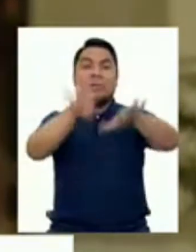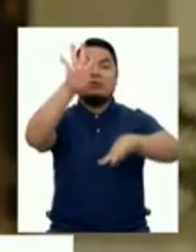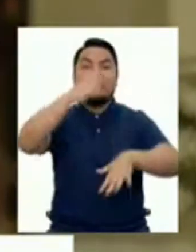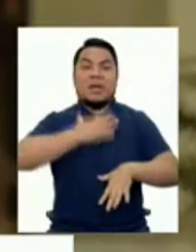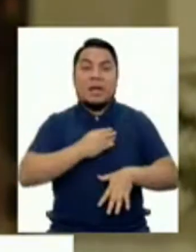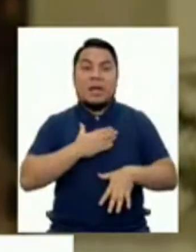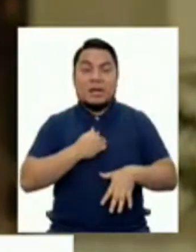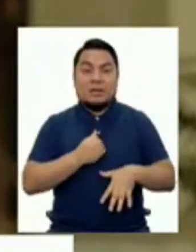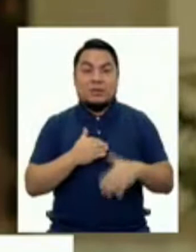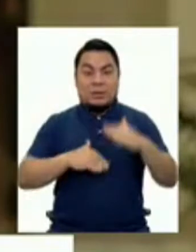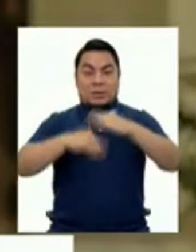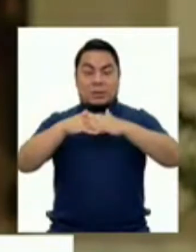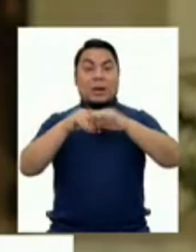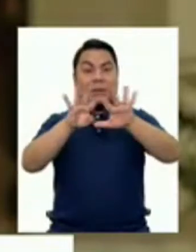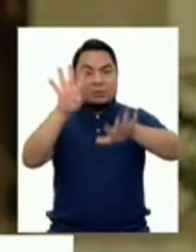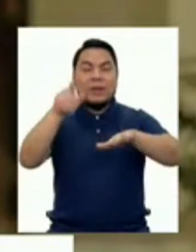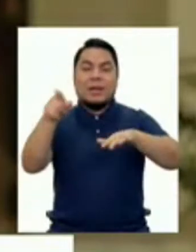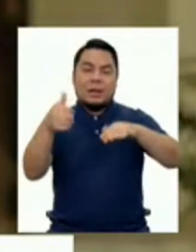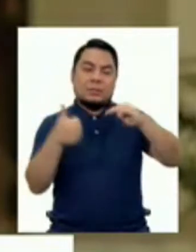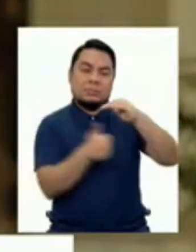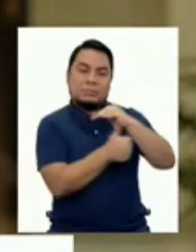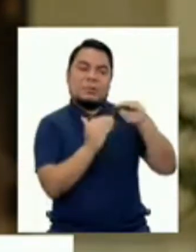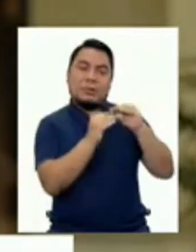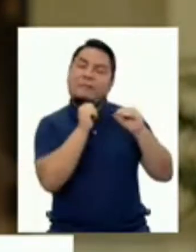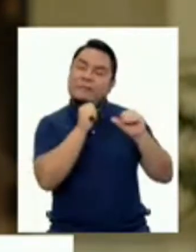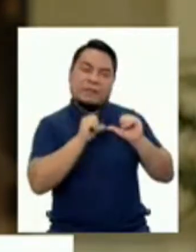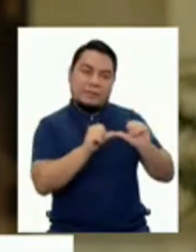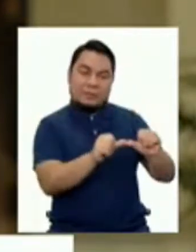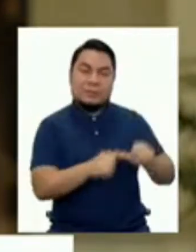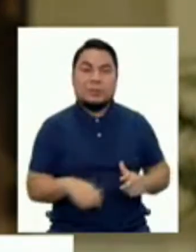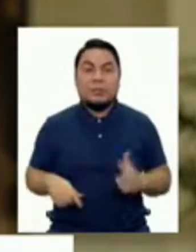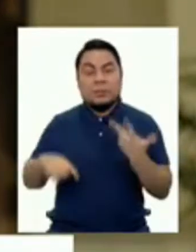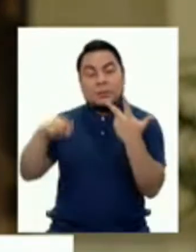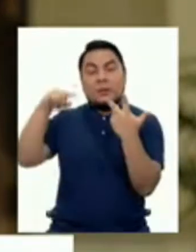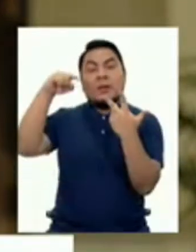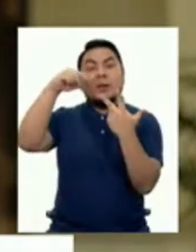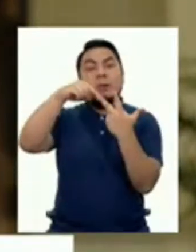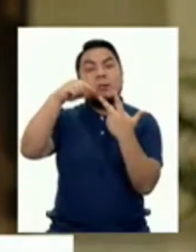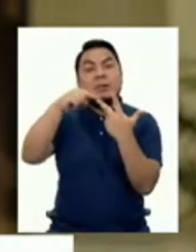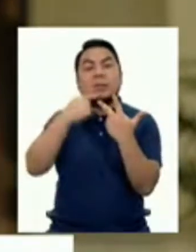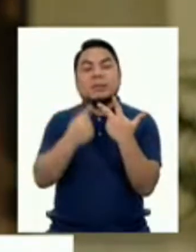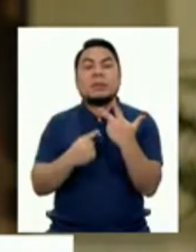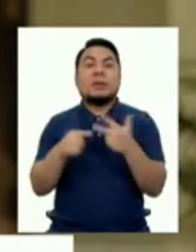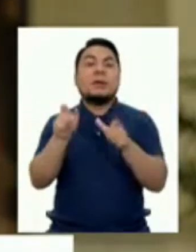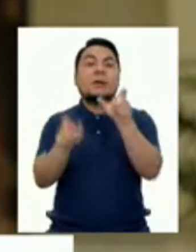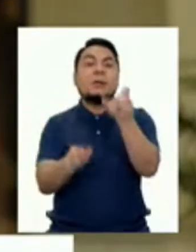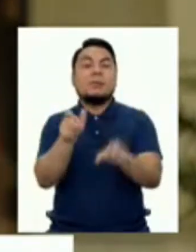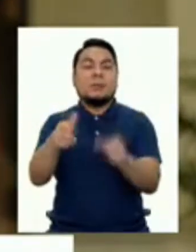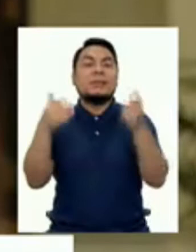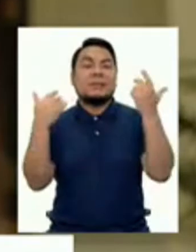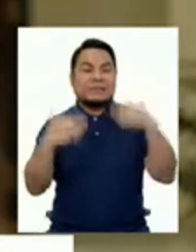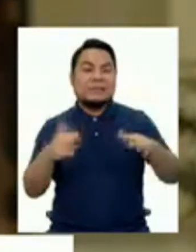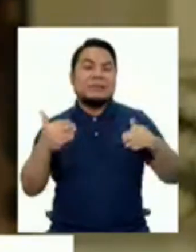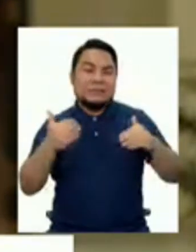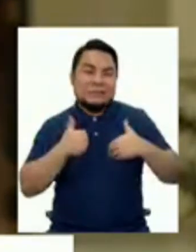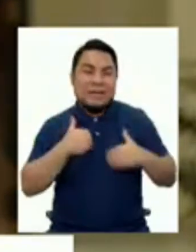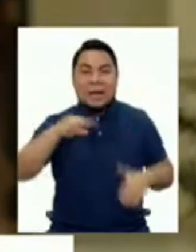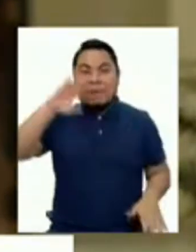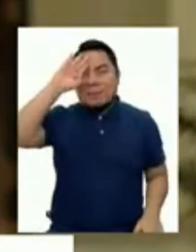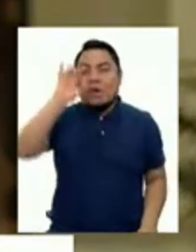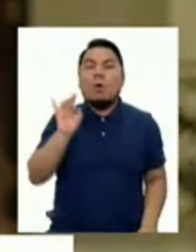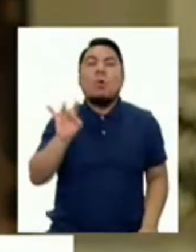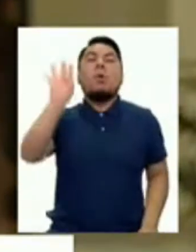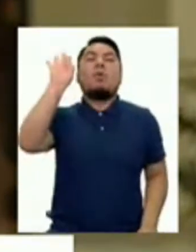edad. Y luego, las personas que ya tengan una enfermedad